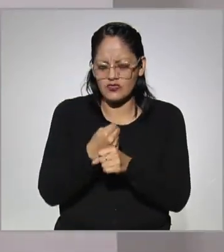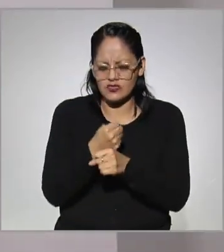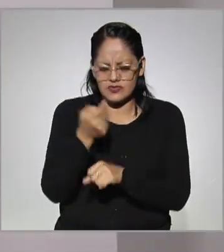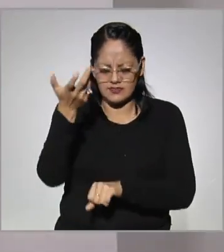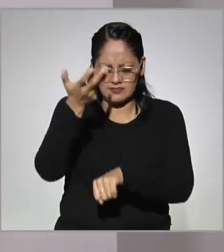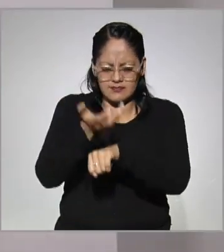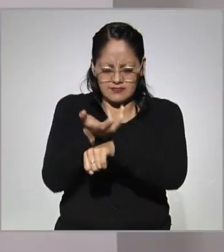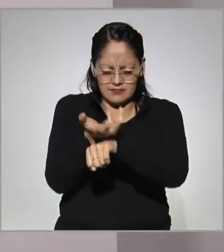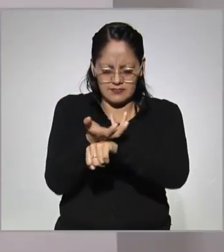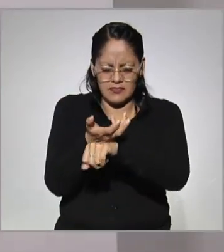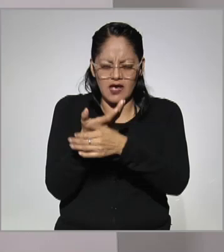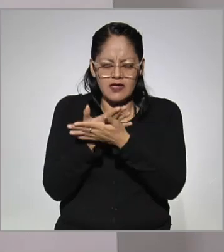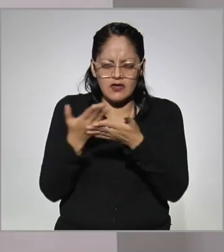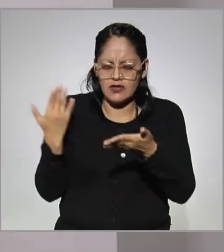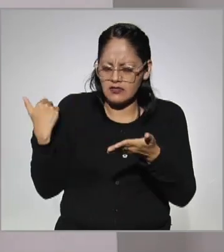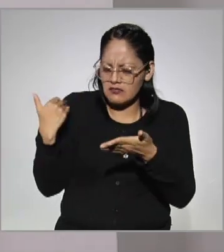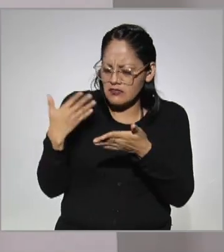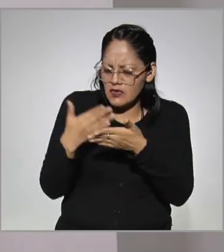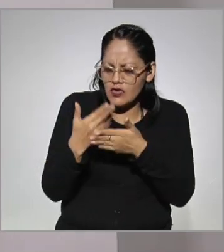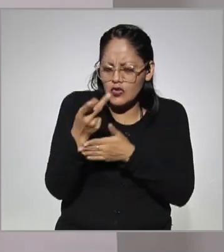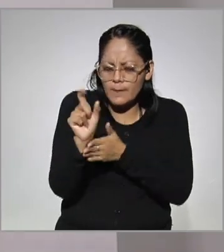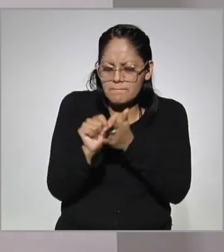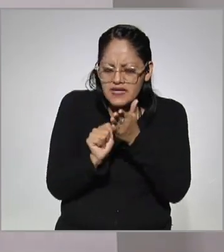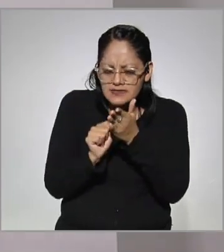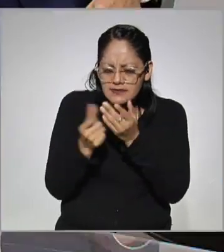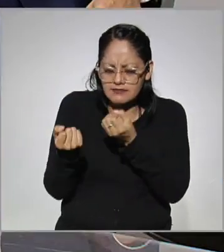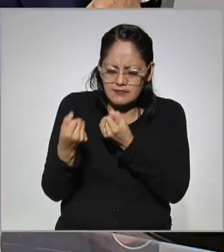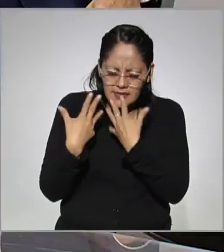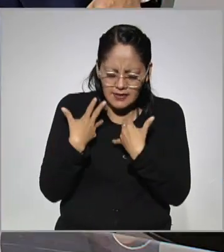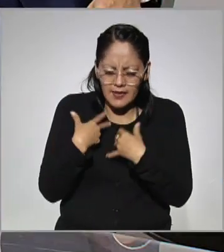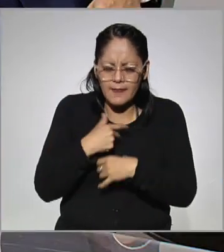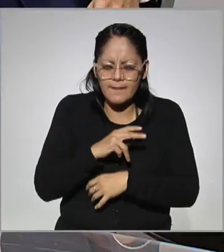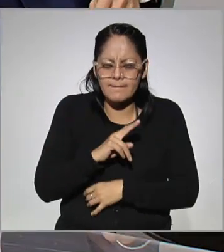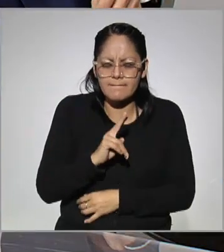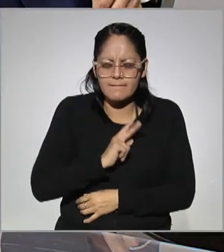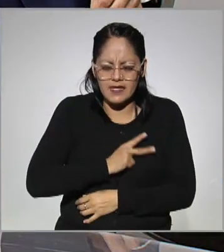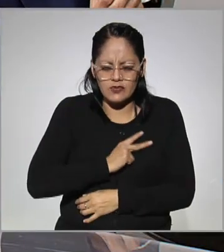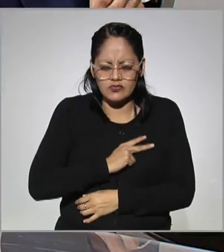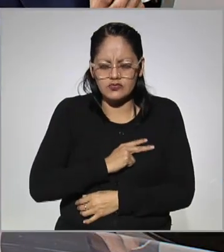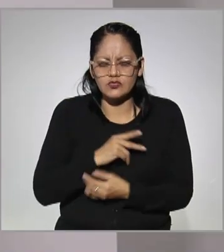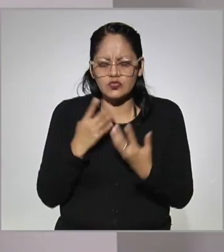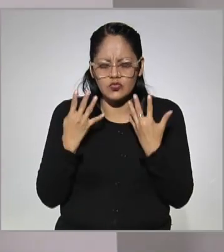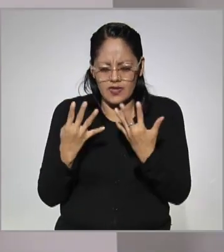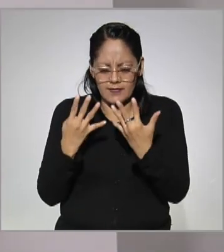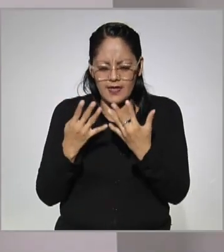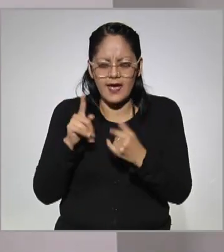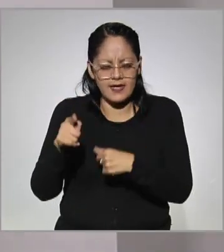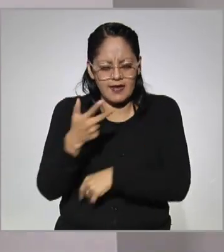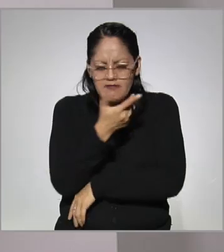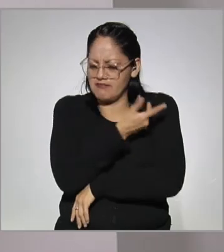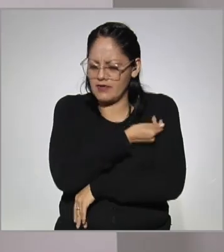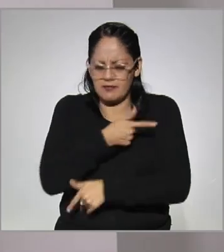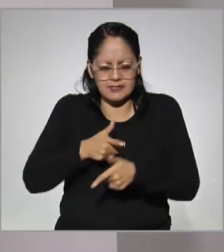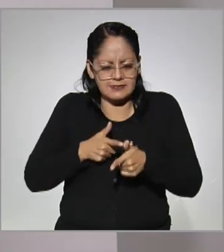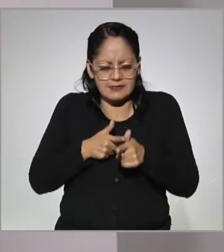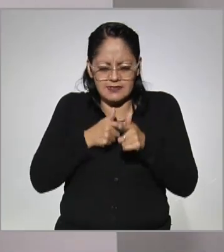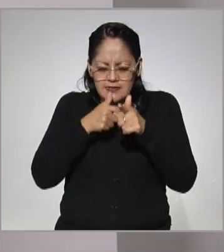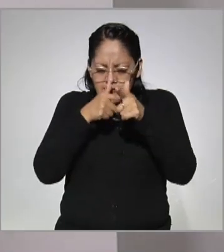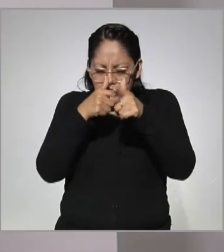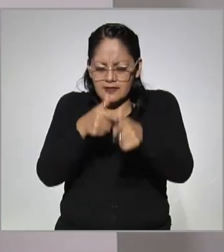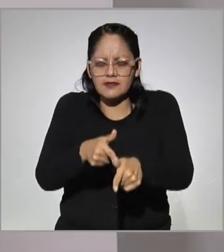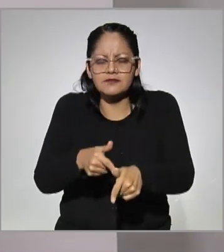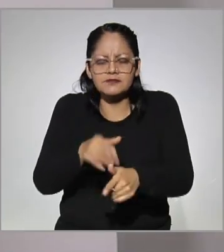Estados Unidos. A nosotros nos llegó hace 2 meses, más o menos. Esa es la que se va a quedar ya de manera constante y